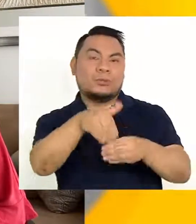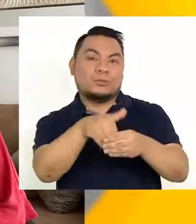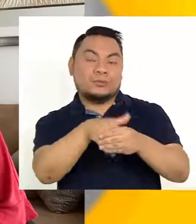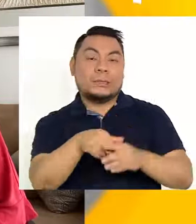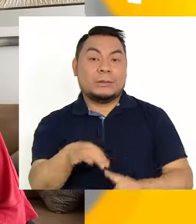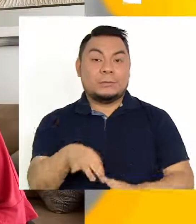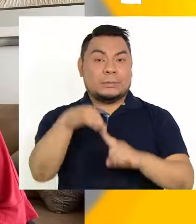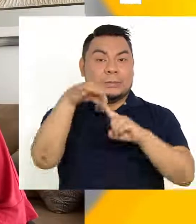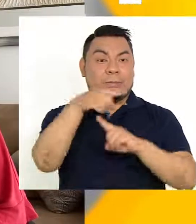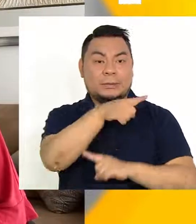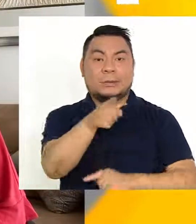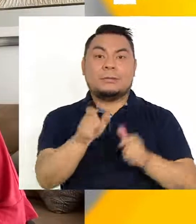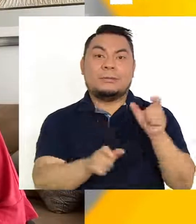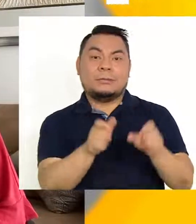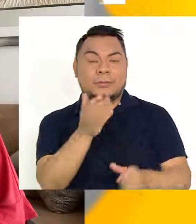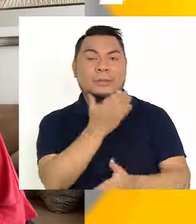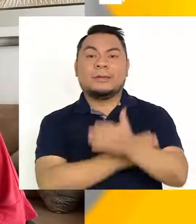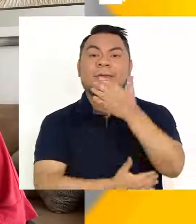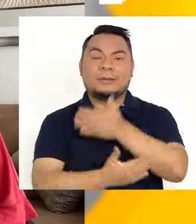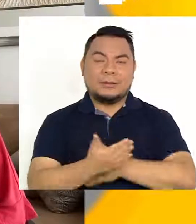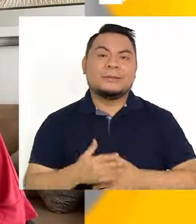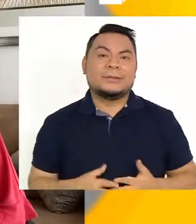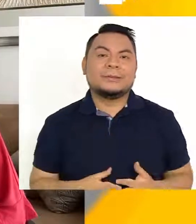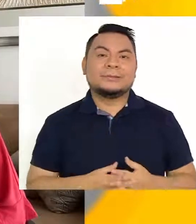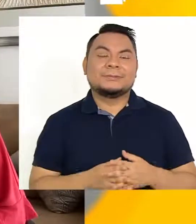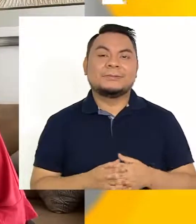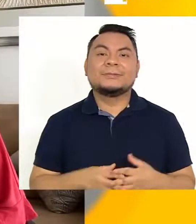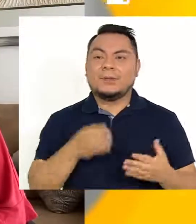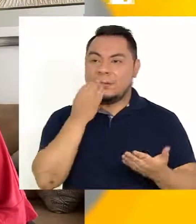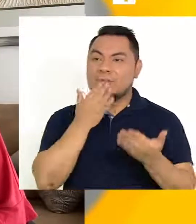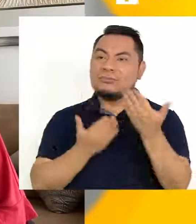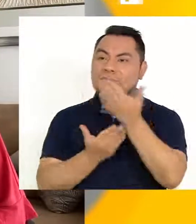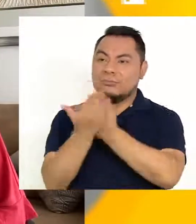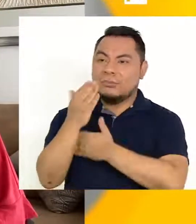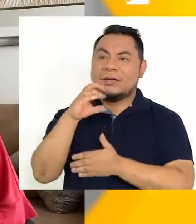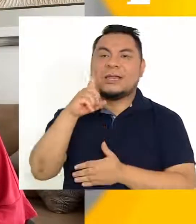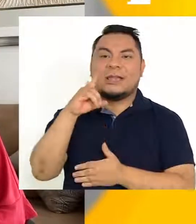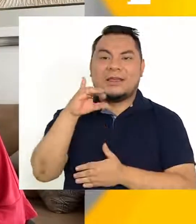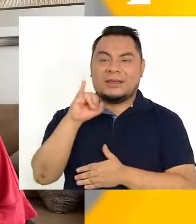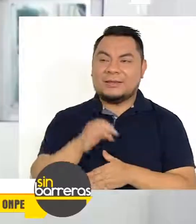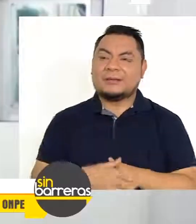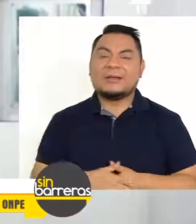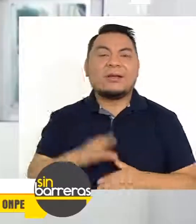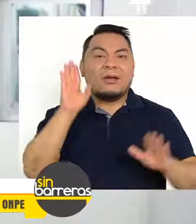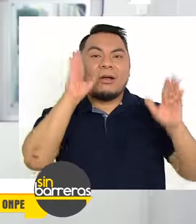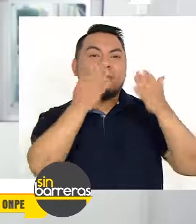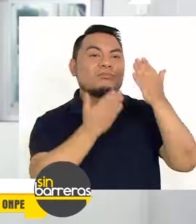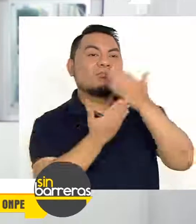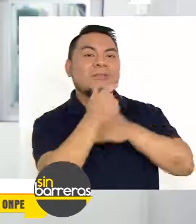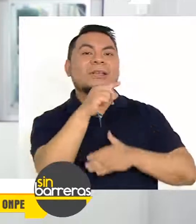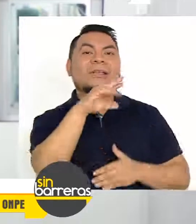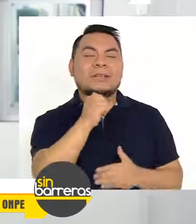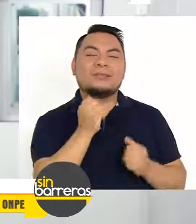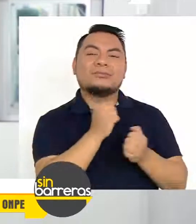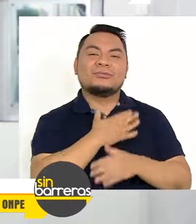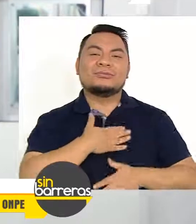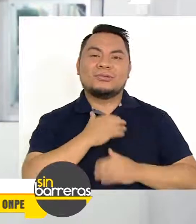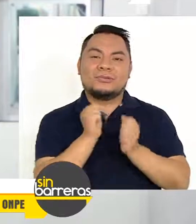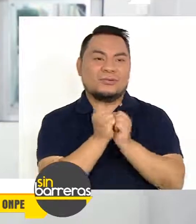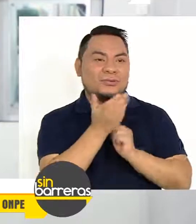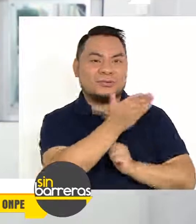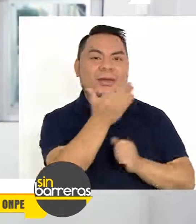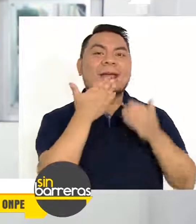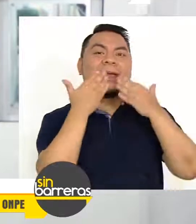proceso, especialmente para las personas con discapacidad. Buenos días, Cledi. Buenos días, Gina. Un gusto de estar